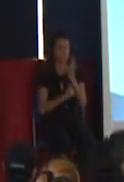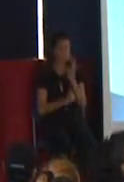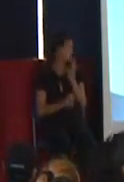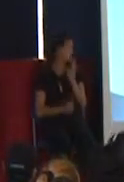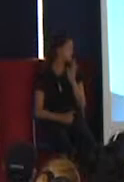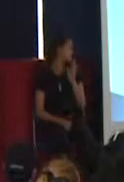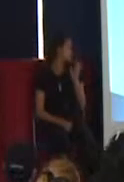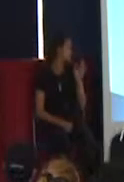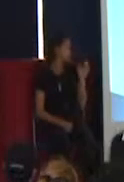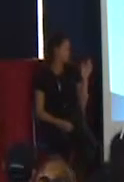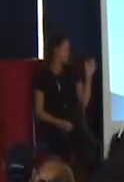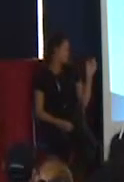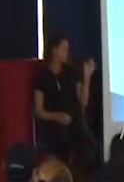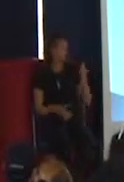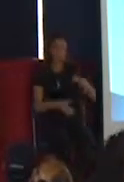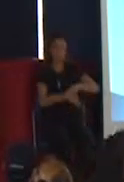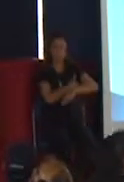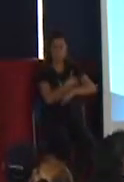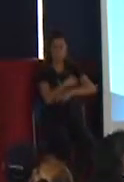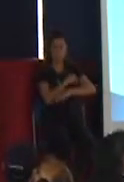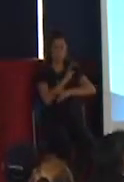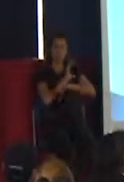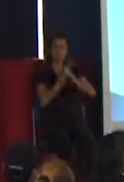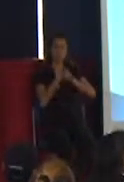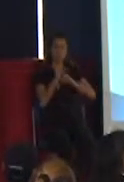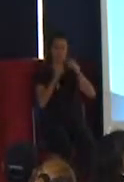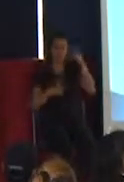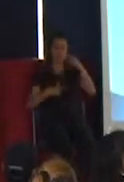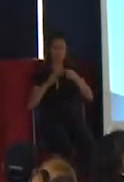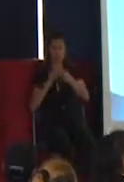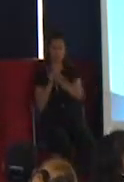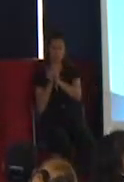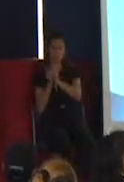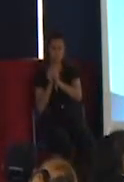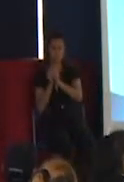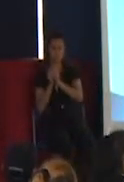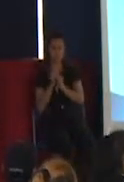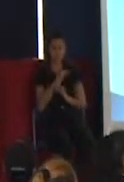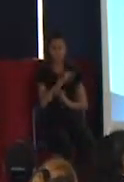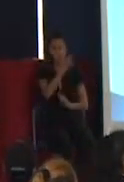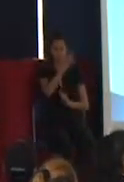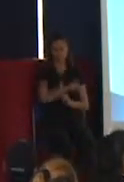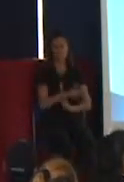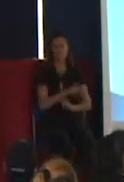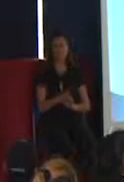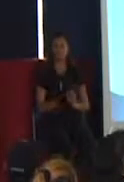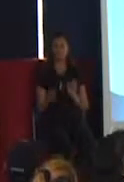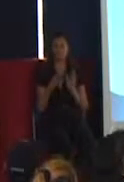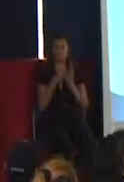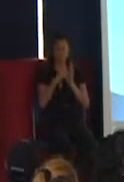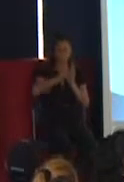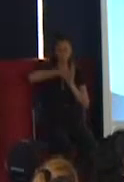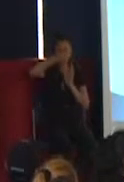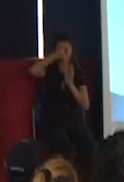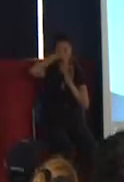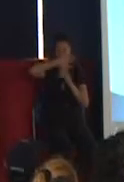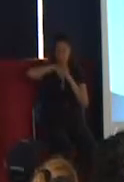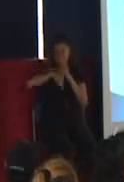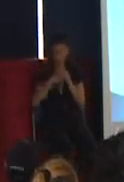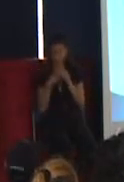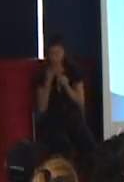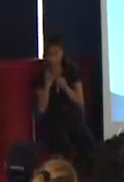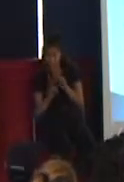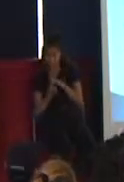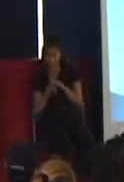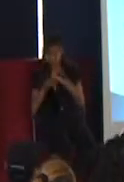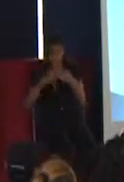en base a esa transversalidad que genera esta condición de discapacidad, ¿sí? Todas las personas